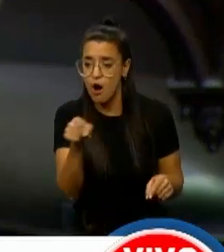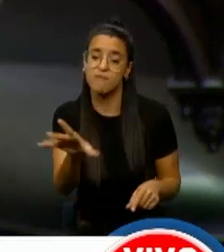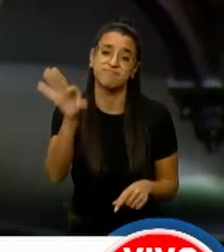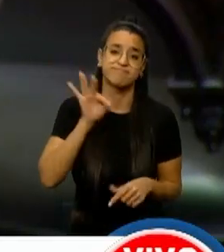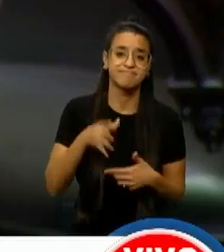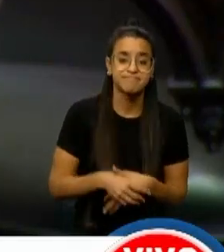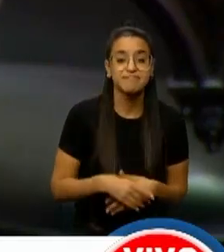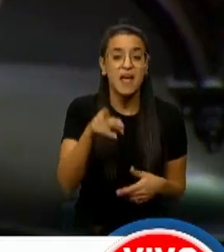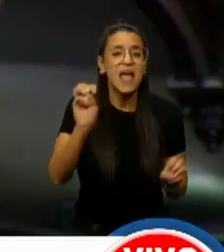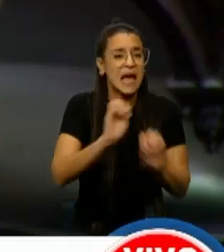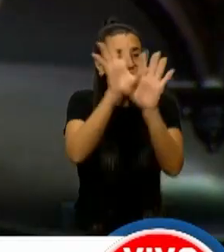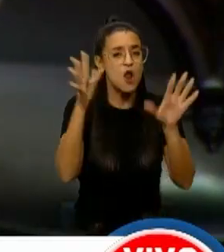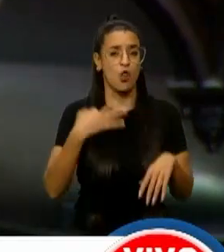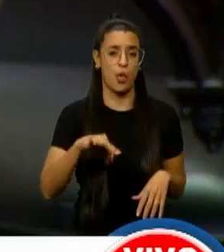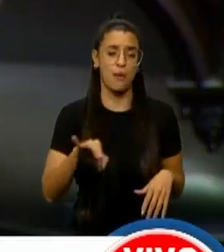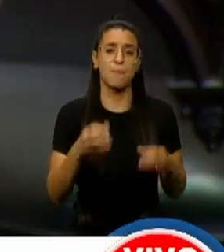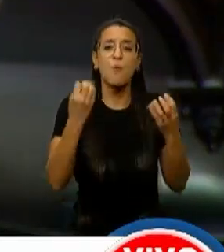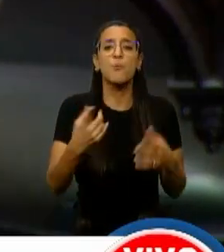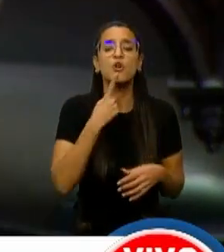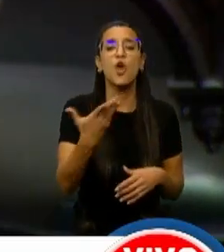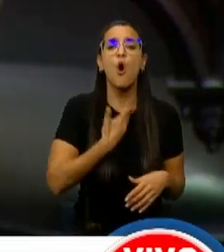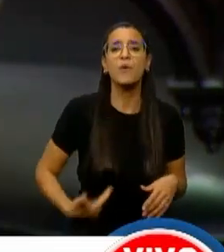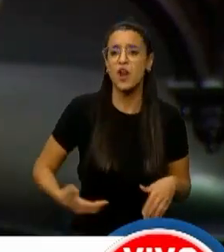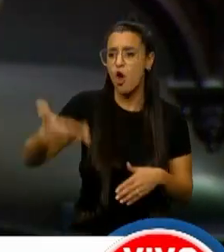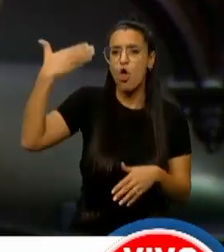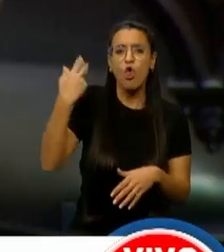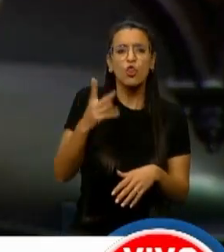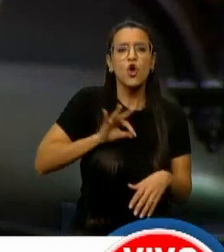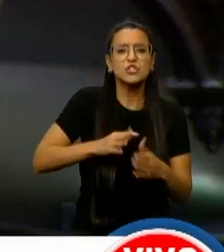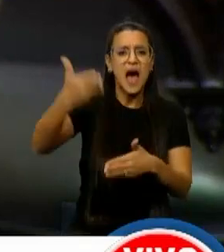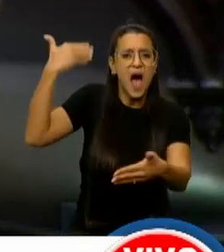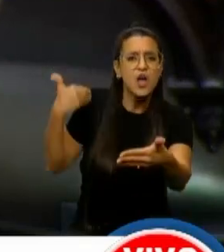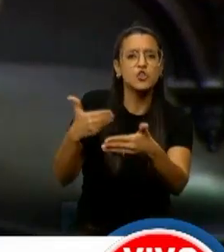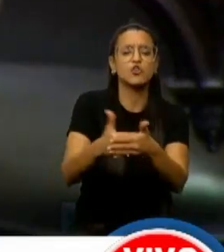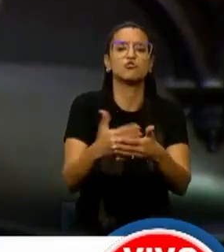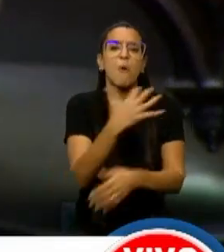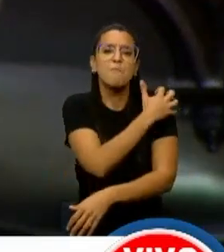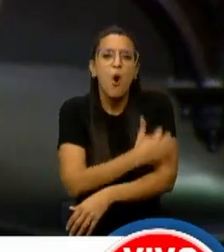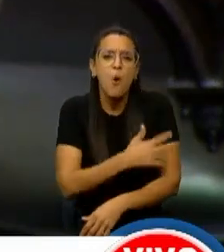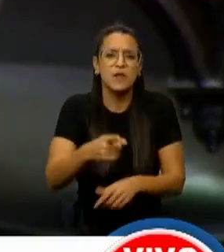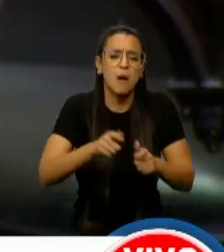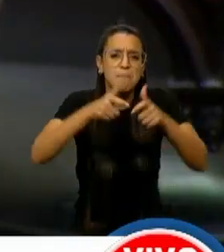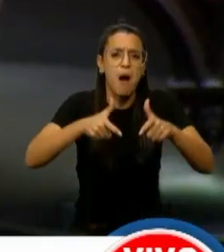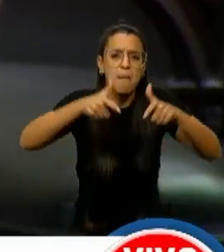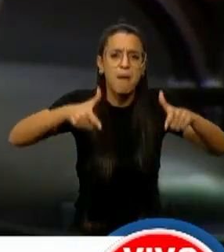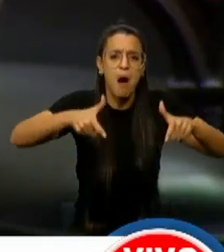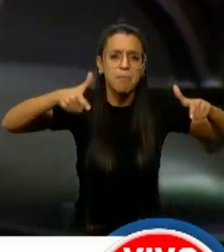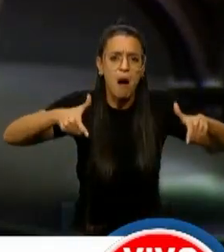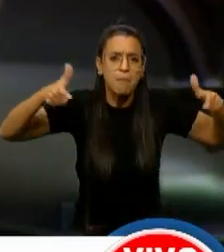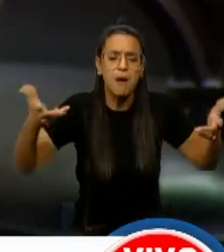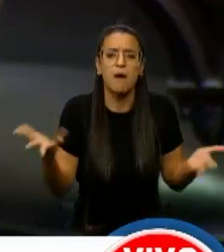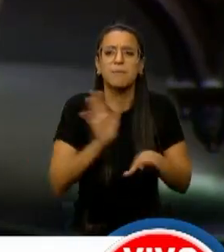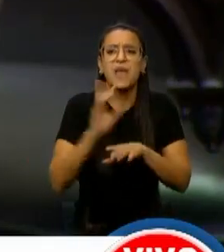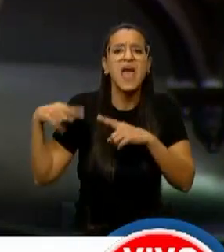Y en este punto hay que ser muy claros porque gobiernan hace 2 años en que la pobreza y la indigencia no dejaron de crecer.